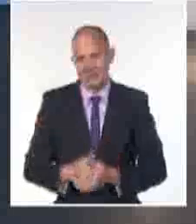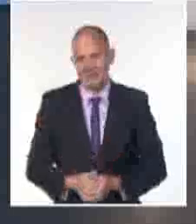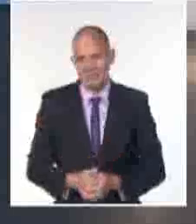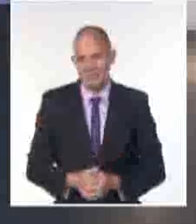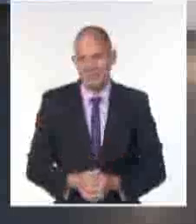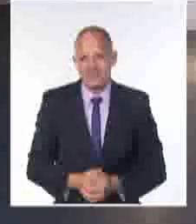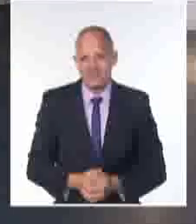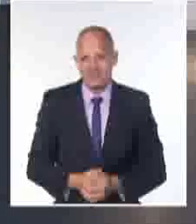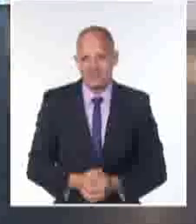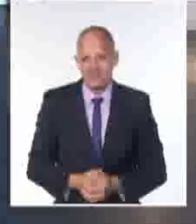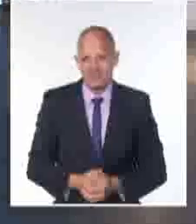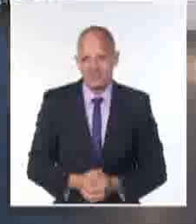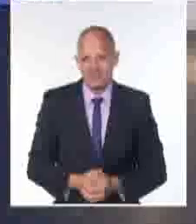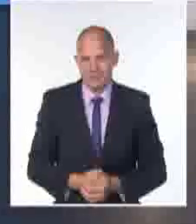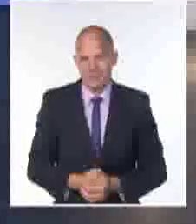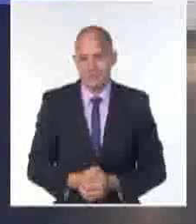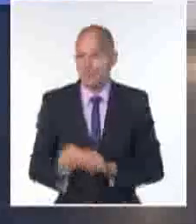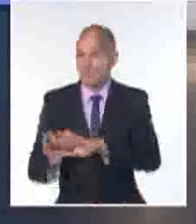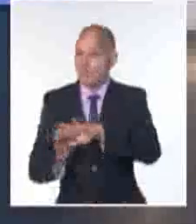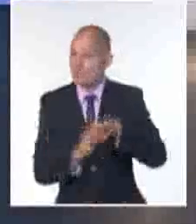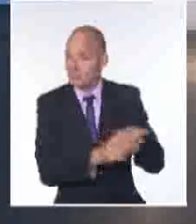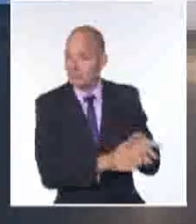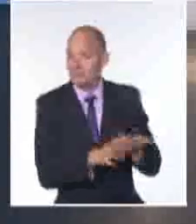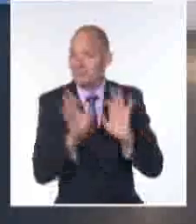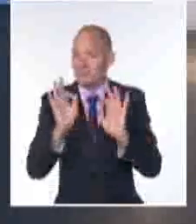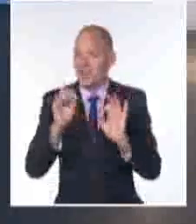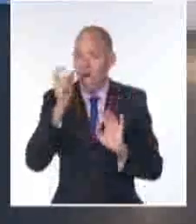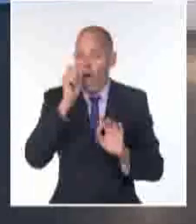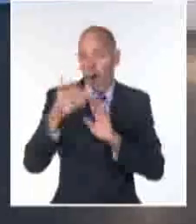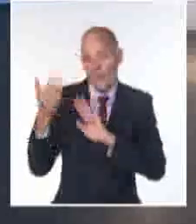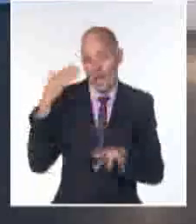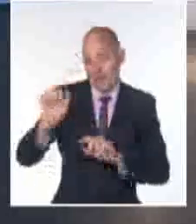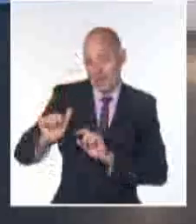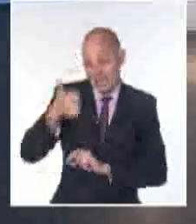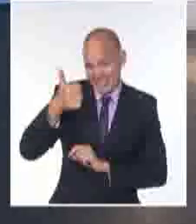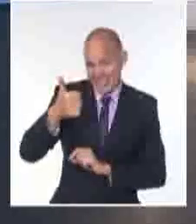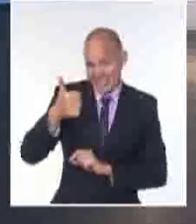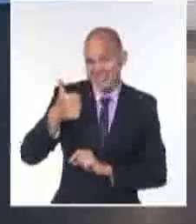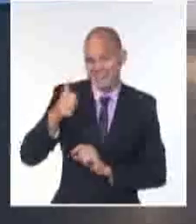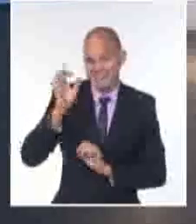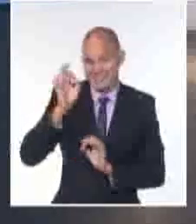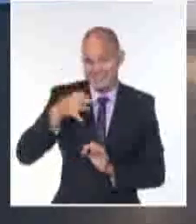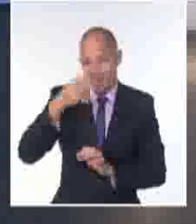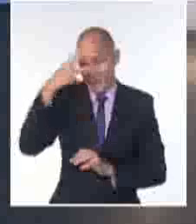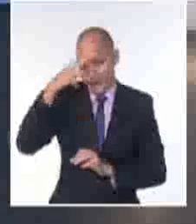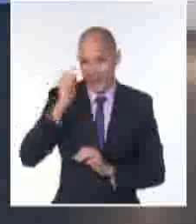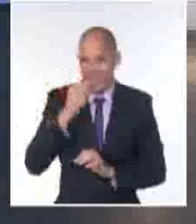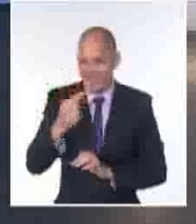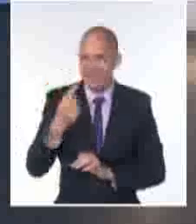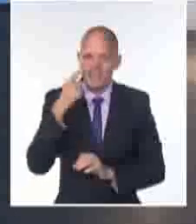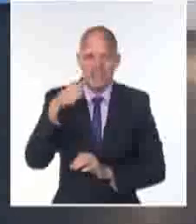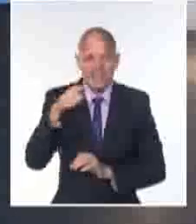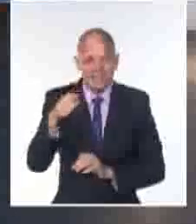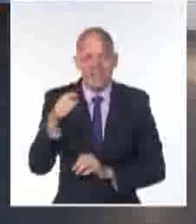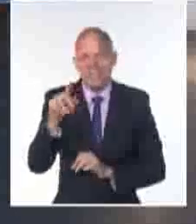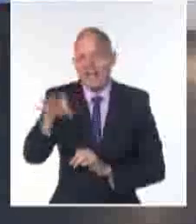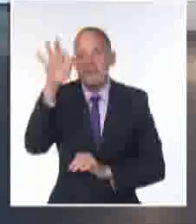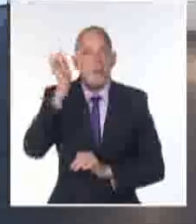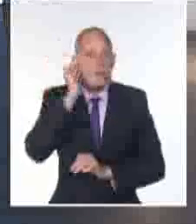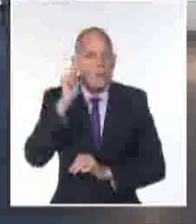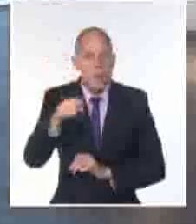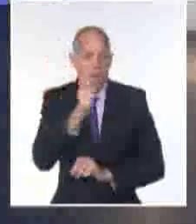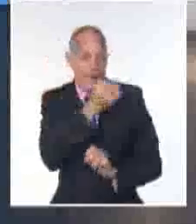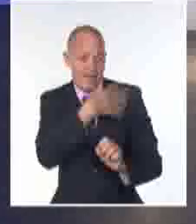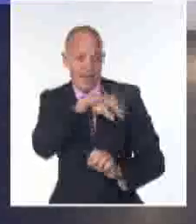congratulaciones el mandatario mexicano Andrés Manuel lóp Obrador calificó de histórica la elección de Claudia shba como presidenta en su